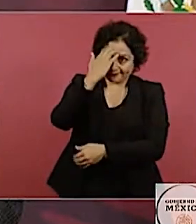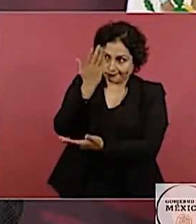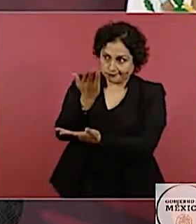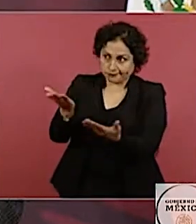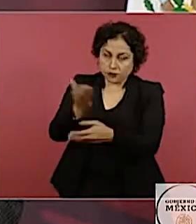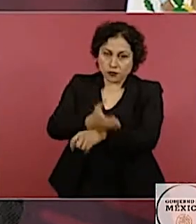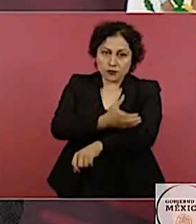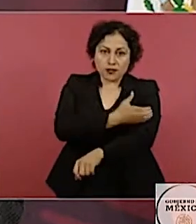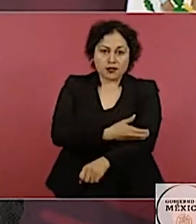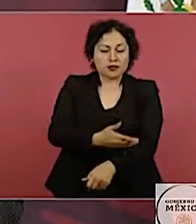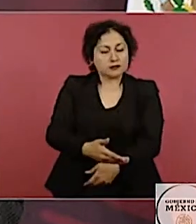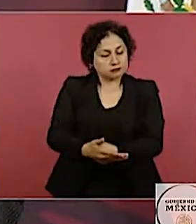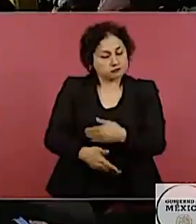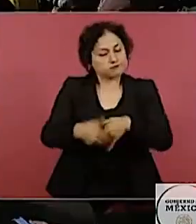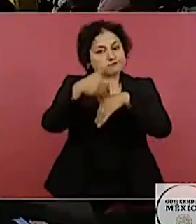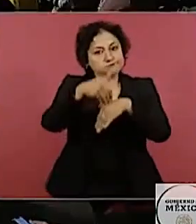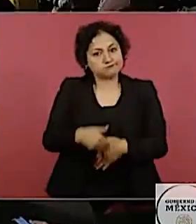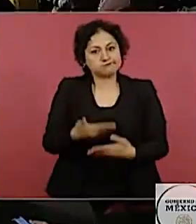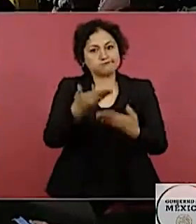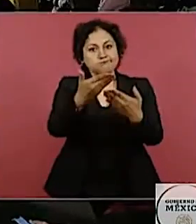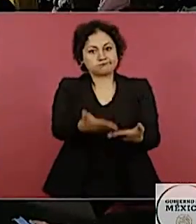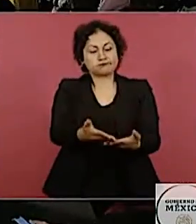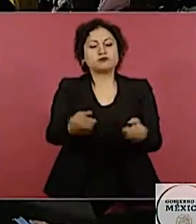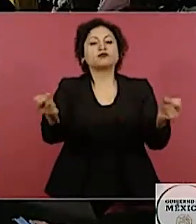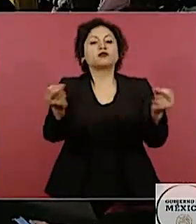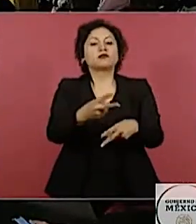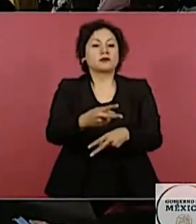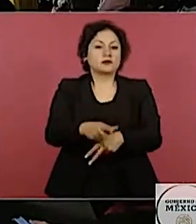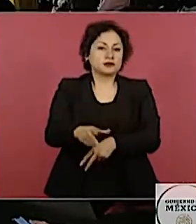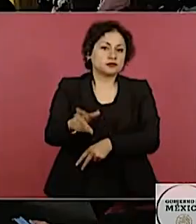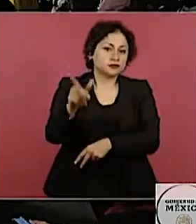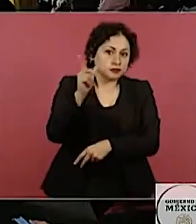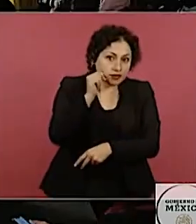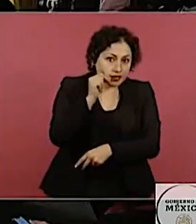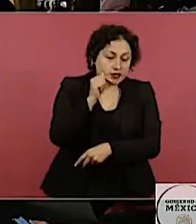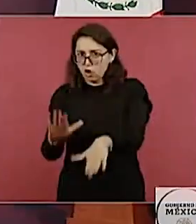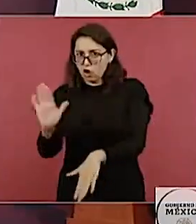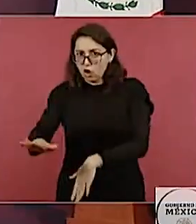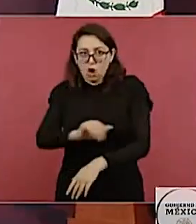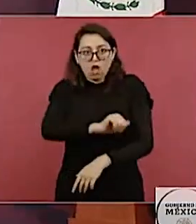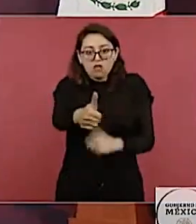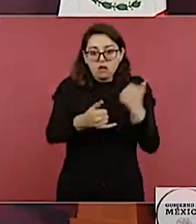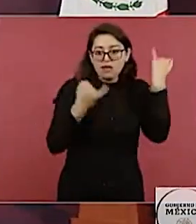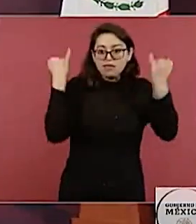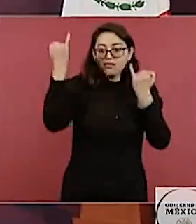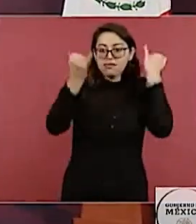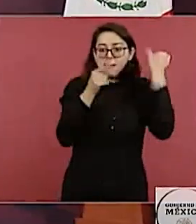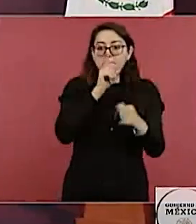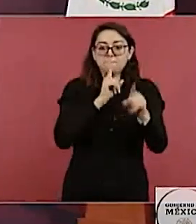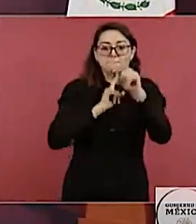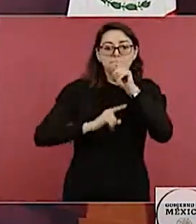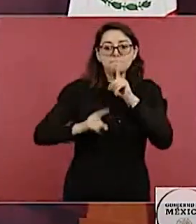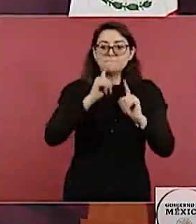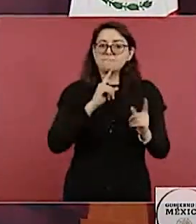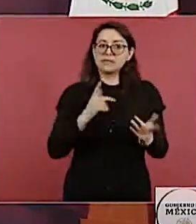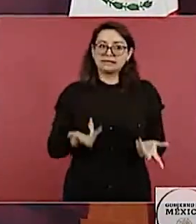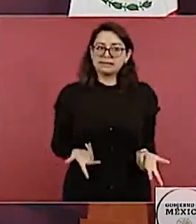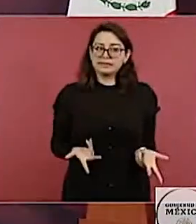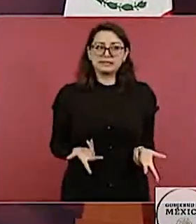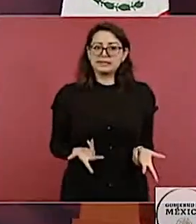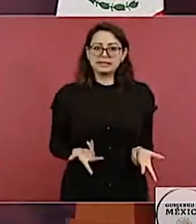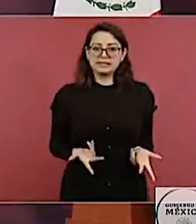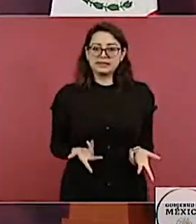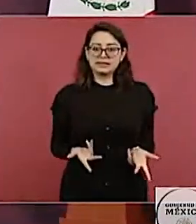nos vemos mañana y el miércoles le informo al Señor bar muy bien muy bien ingeniero Pon otra foto que vi ayer